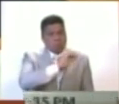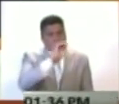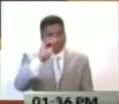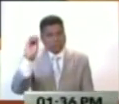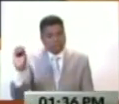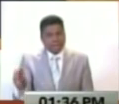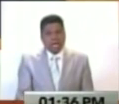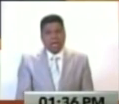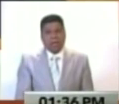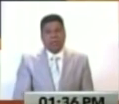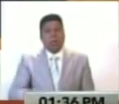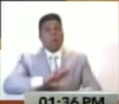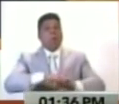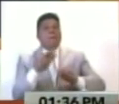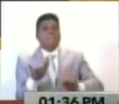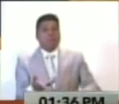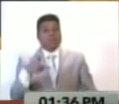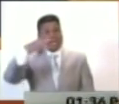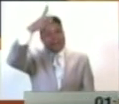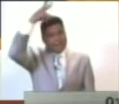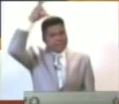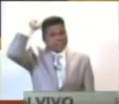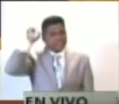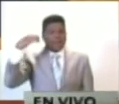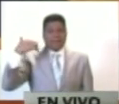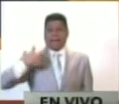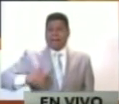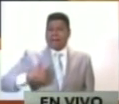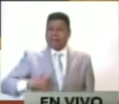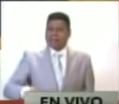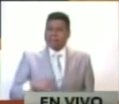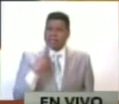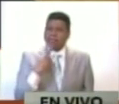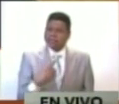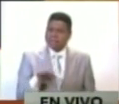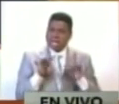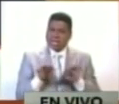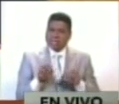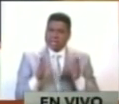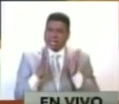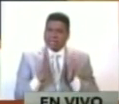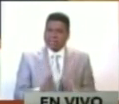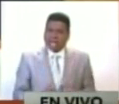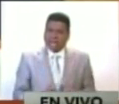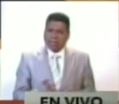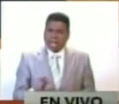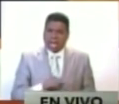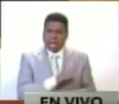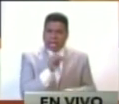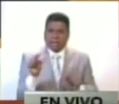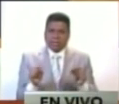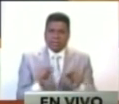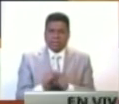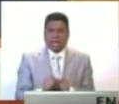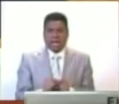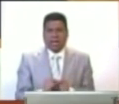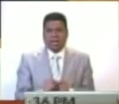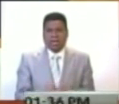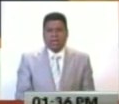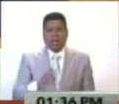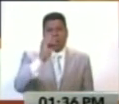la canciller de Argentina se postula como secretaria general para la Organización de las Naciones Unidas. Y nosotros hemos